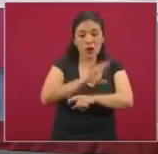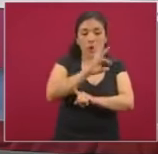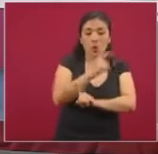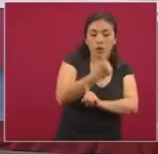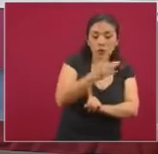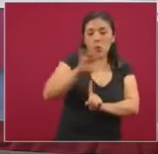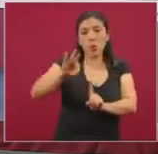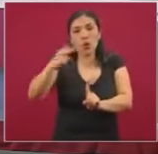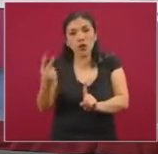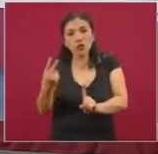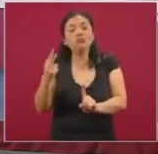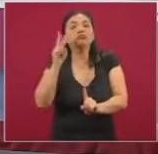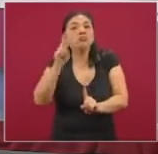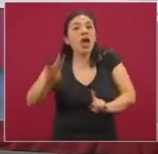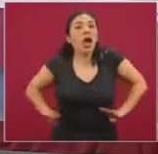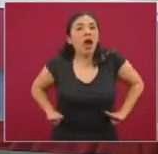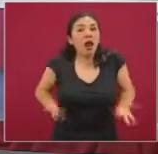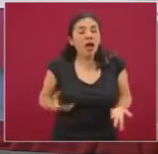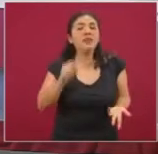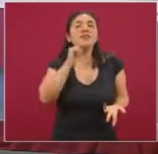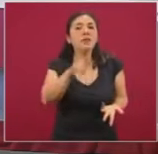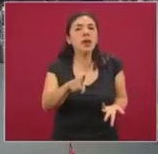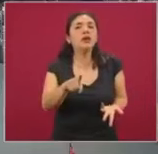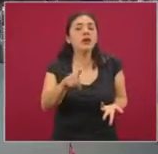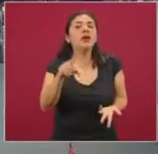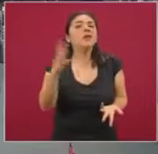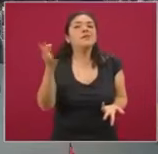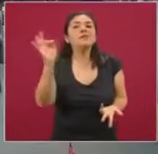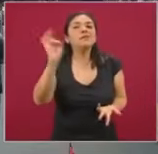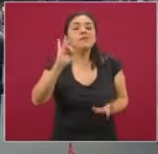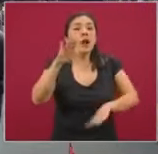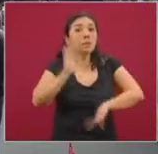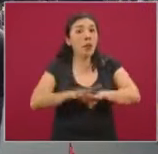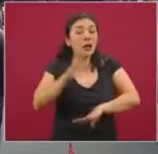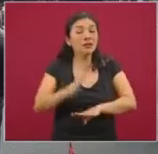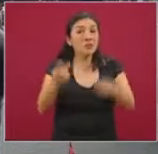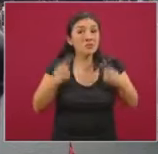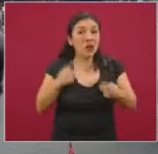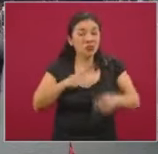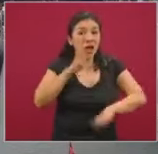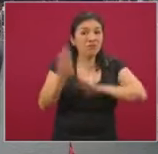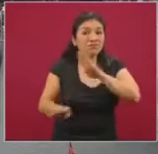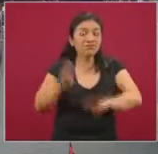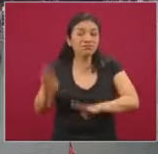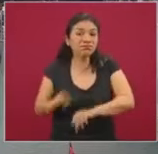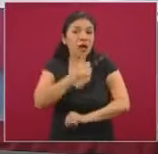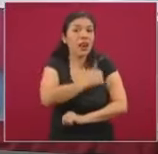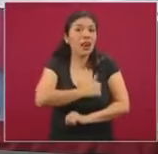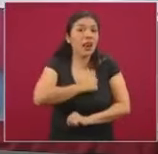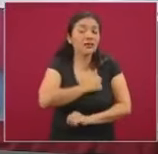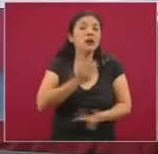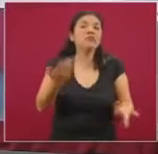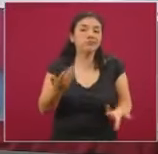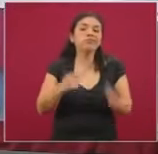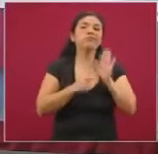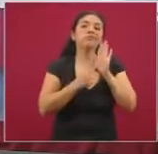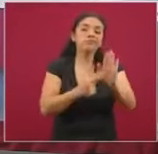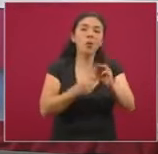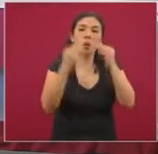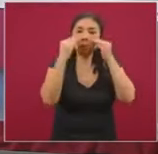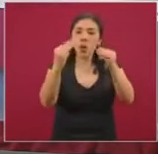41 y 42, como también en su momento en el incremento de las lamentables defunciones que se han